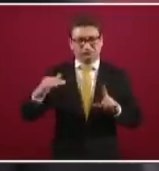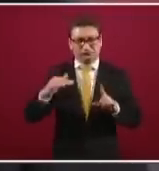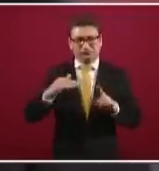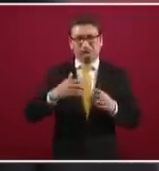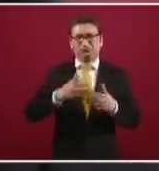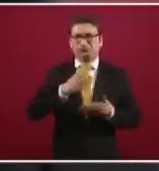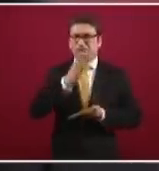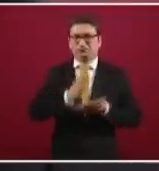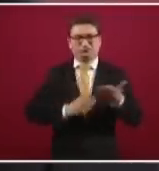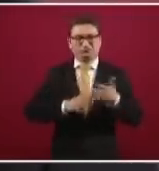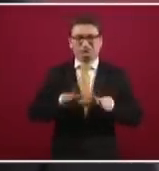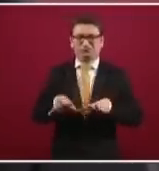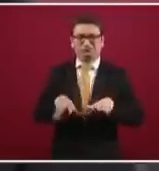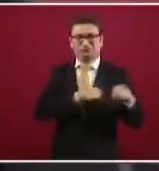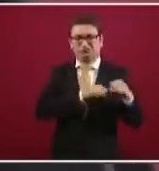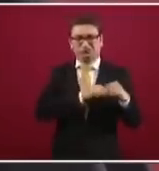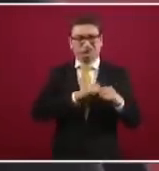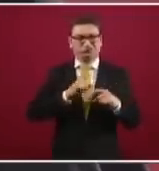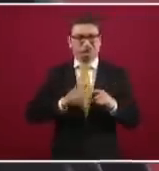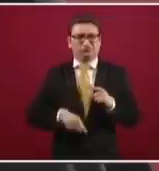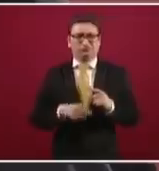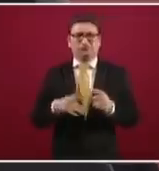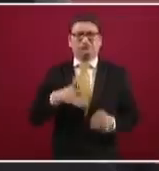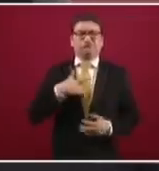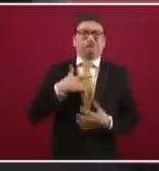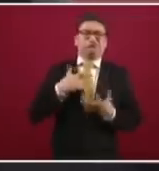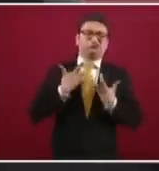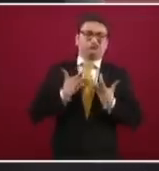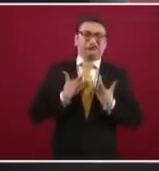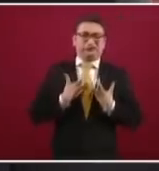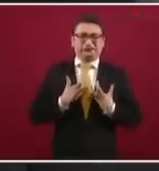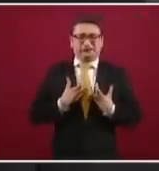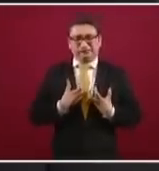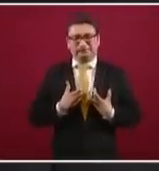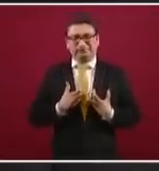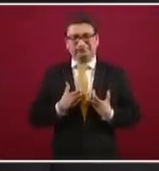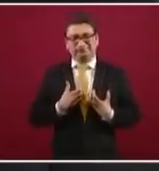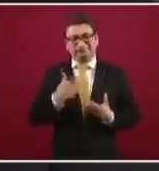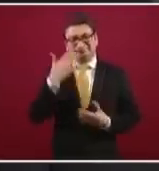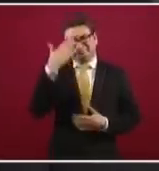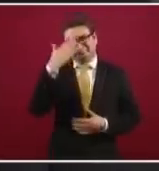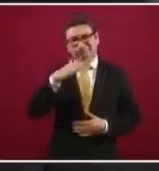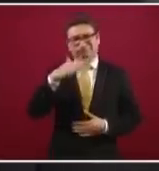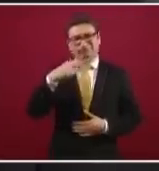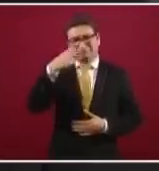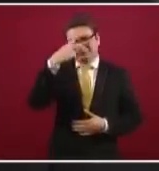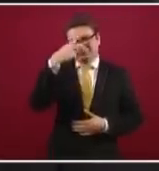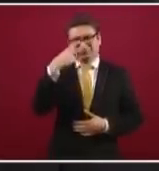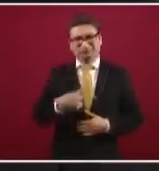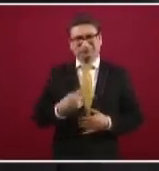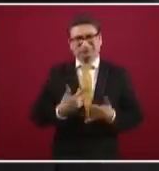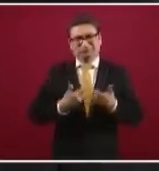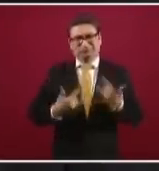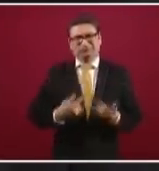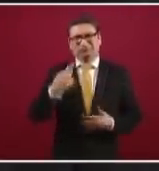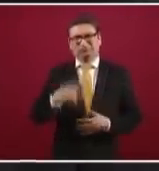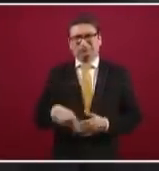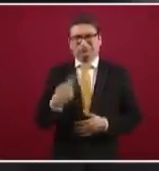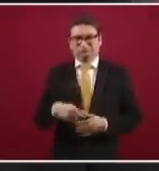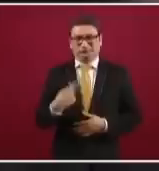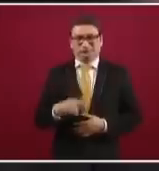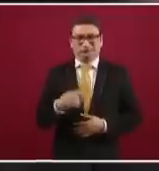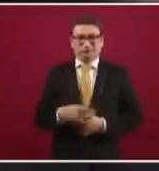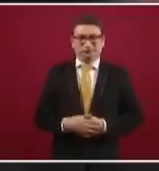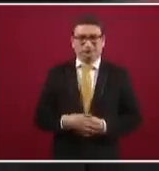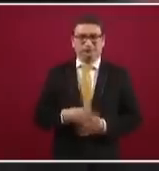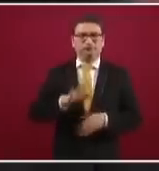Es uno de los momentos más tristes de la historia de México, porque llegaron a izar